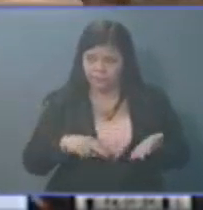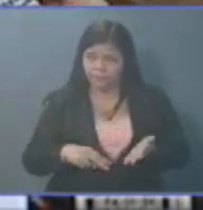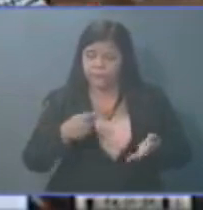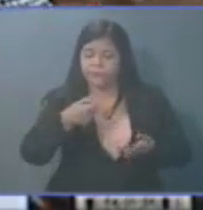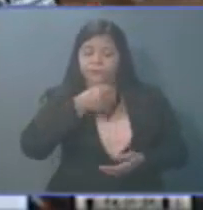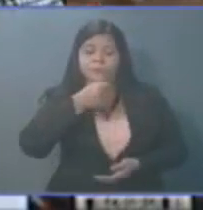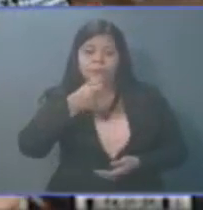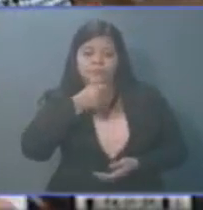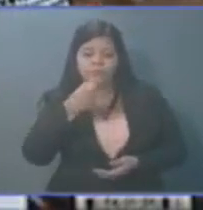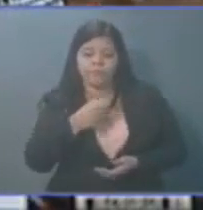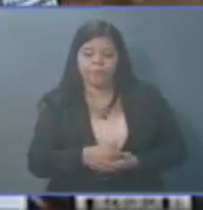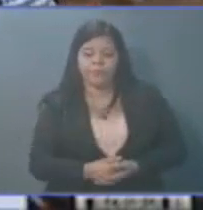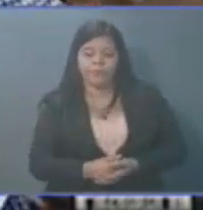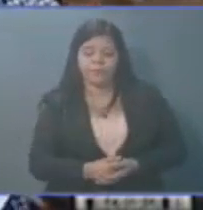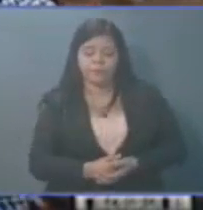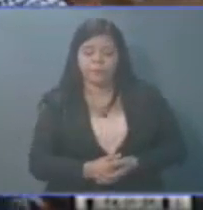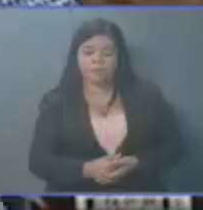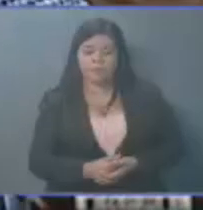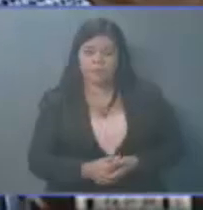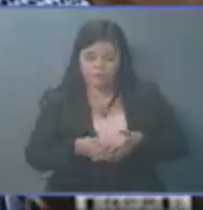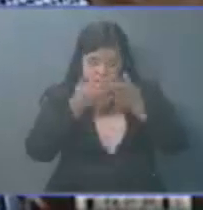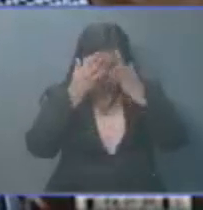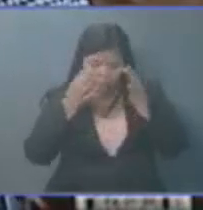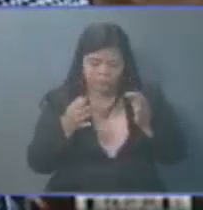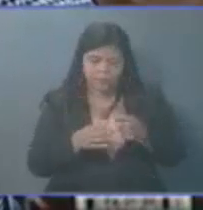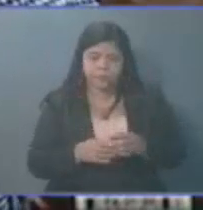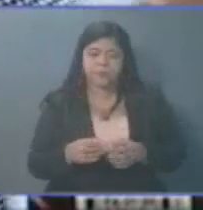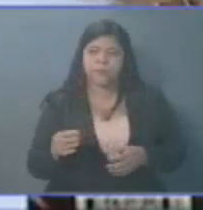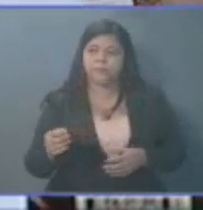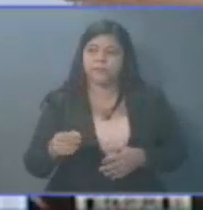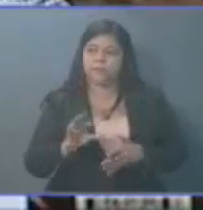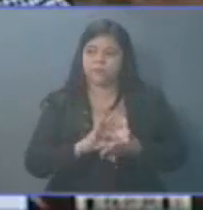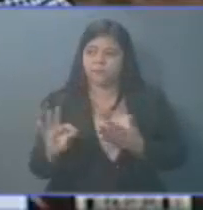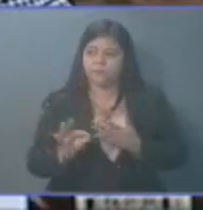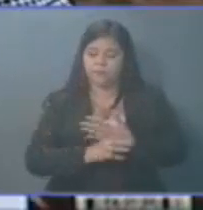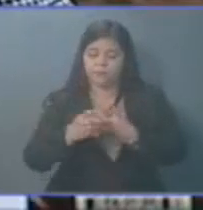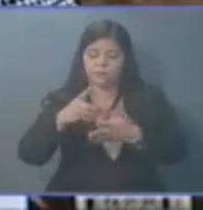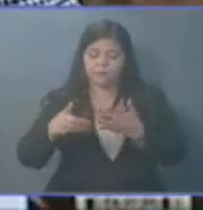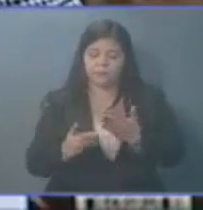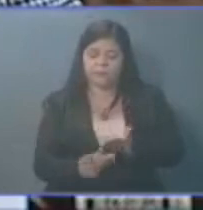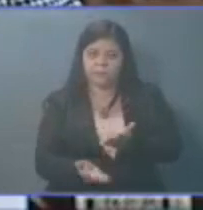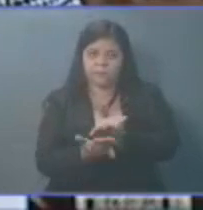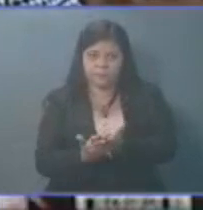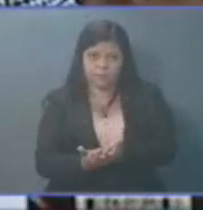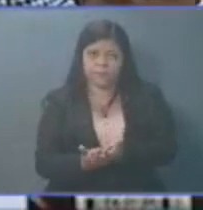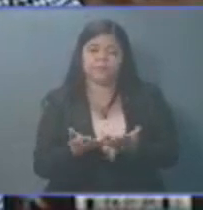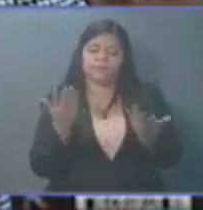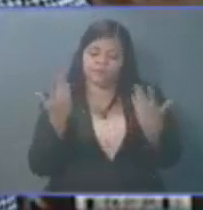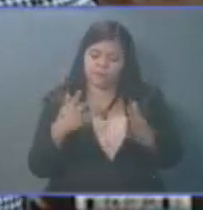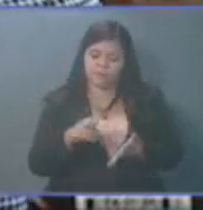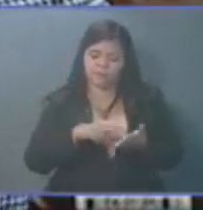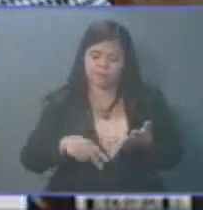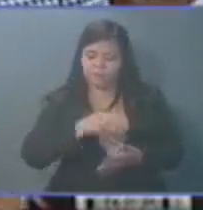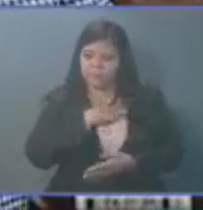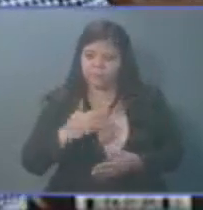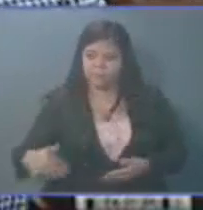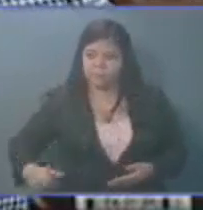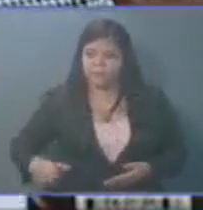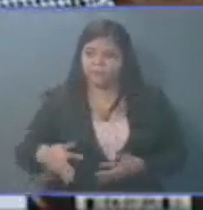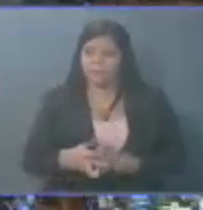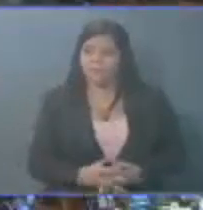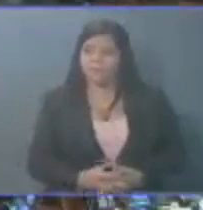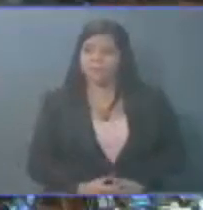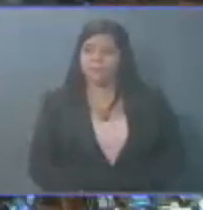leído el dictamen y el correspondiente decreto, señor presidente.